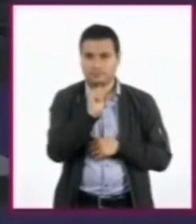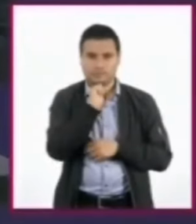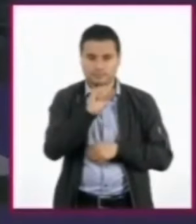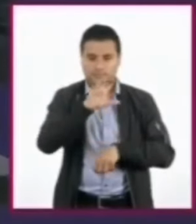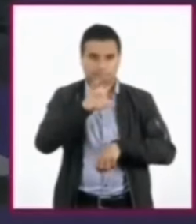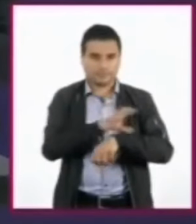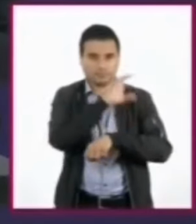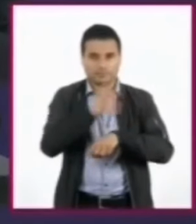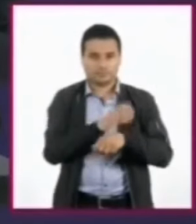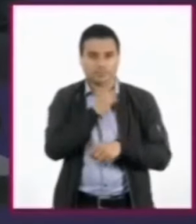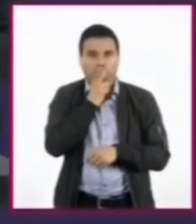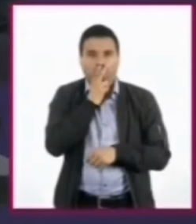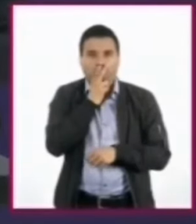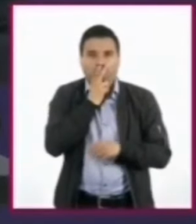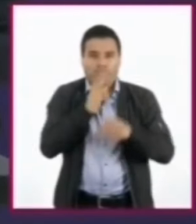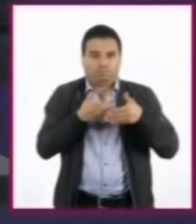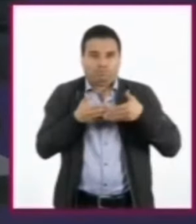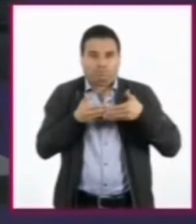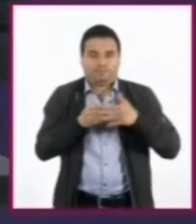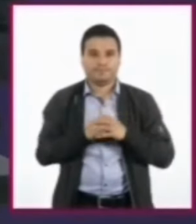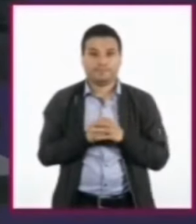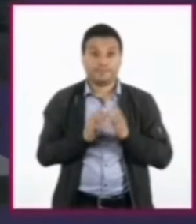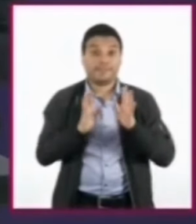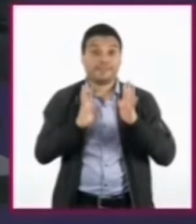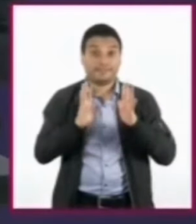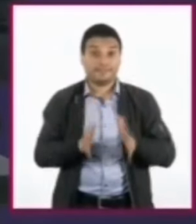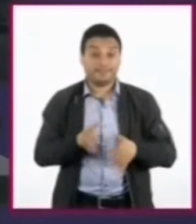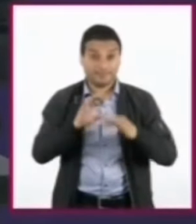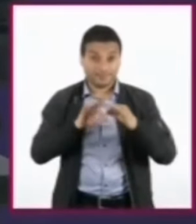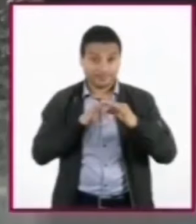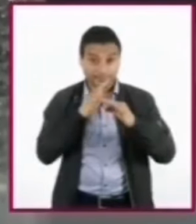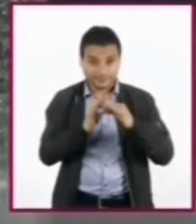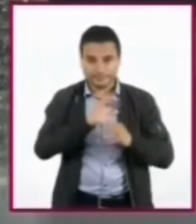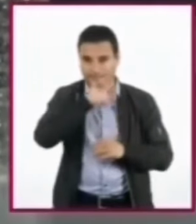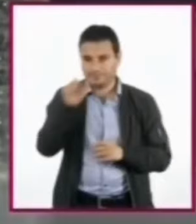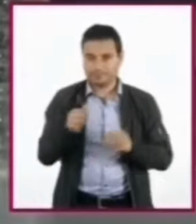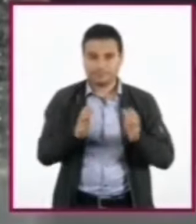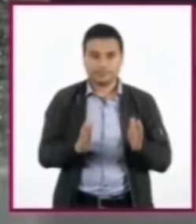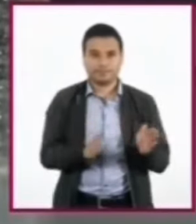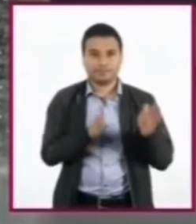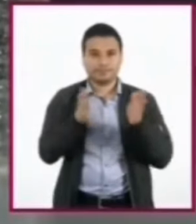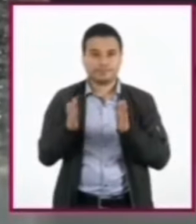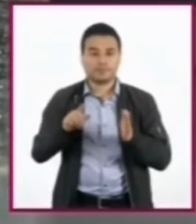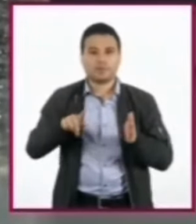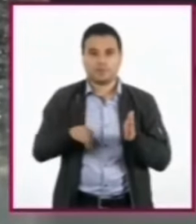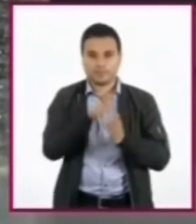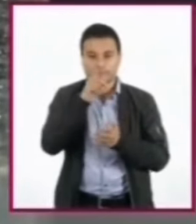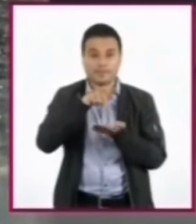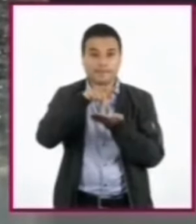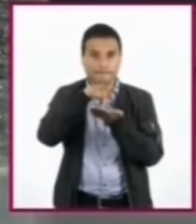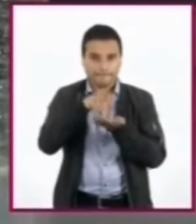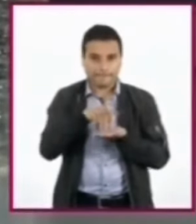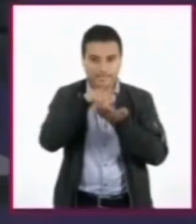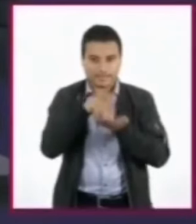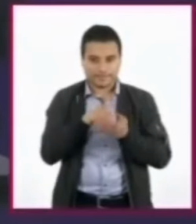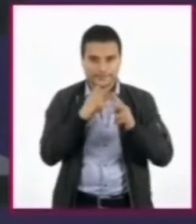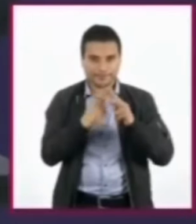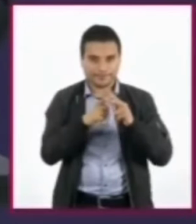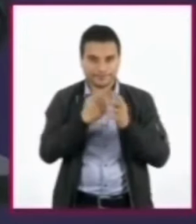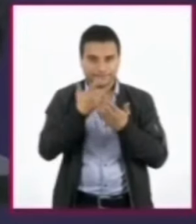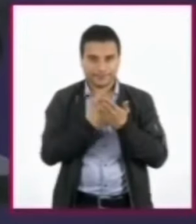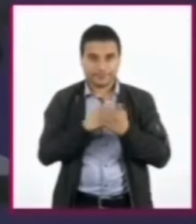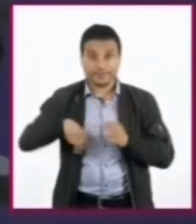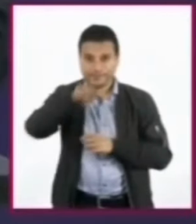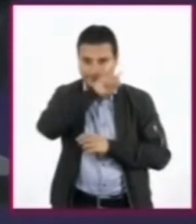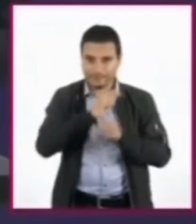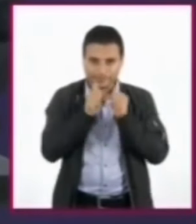que hayan terminado de reaccionar las pastillas efervescentes, vamos a proceder a volver a pesar nuestro sistema. Pongan